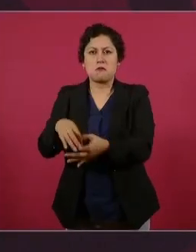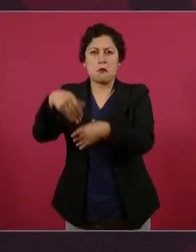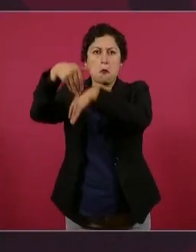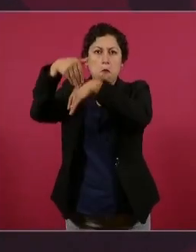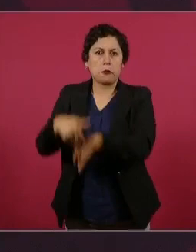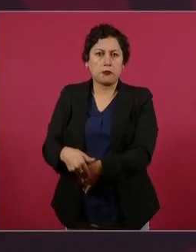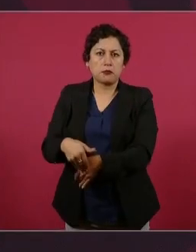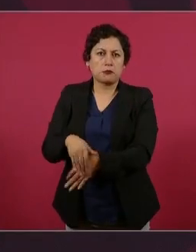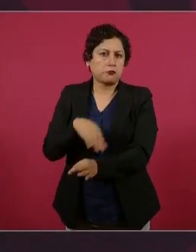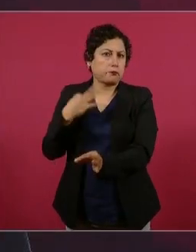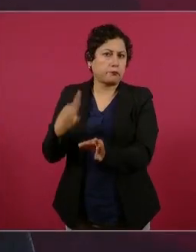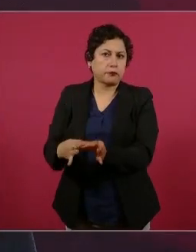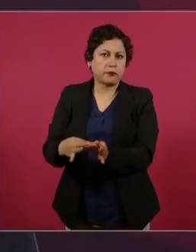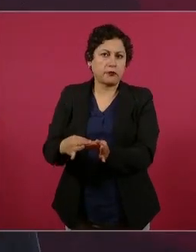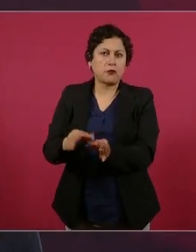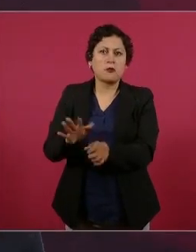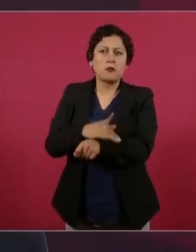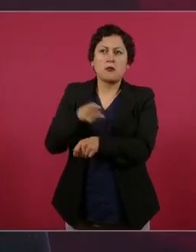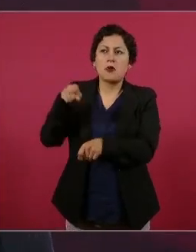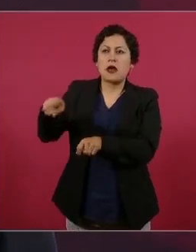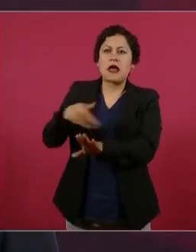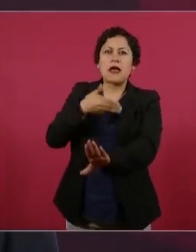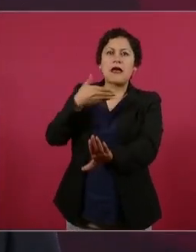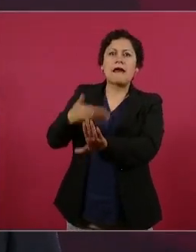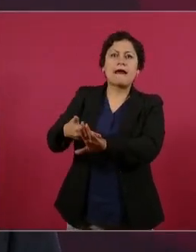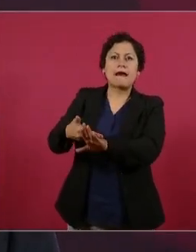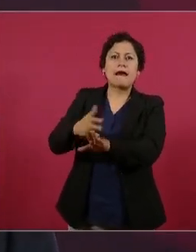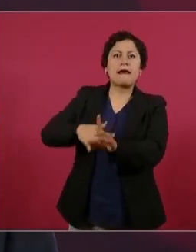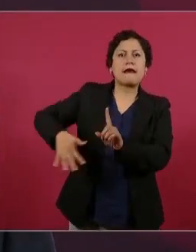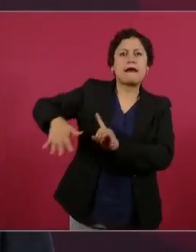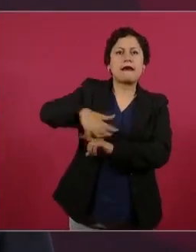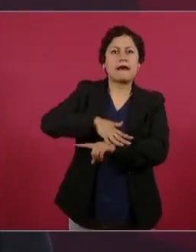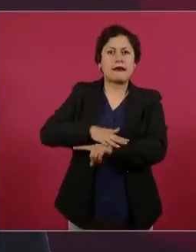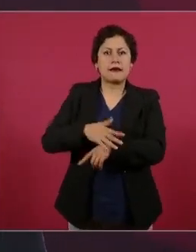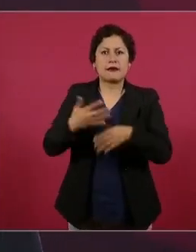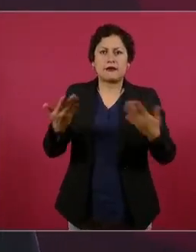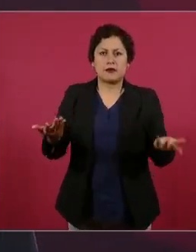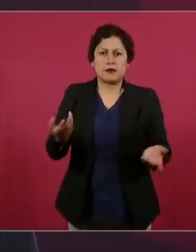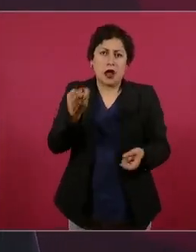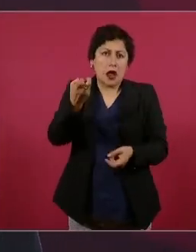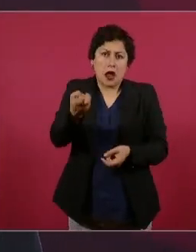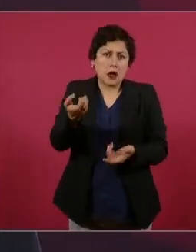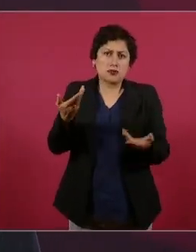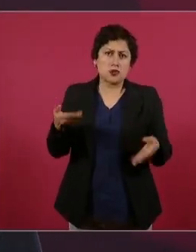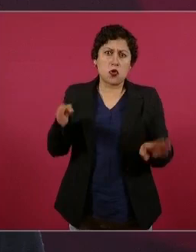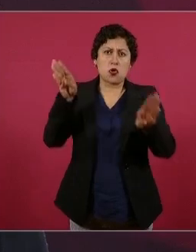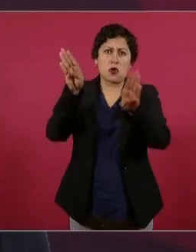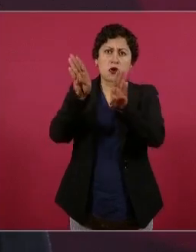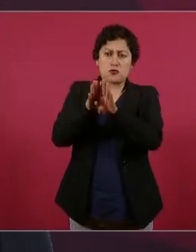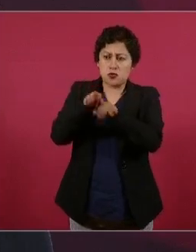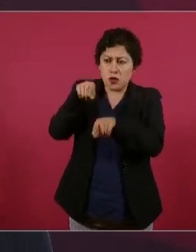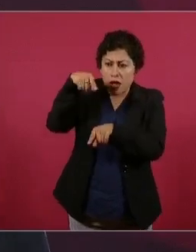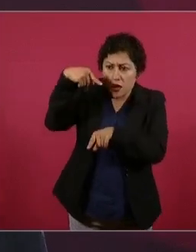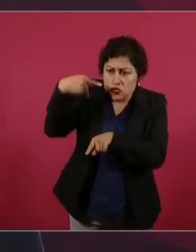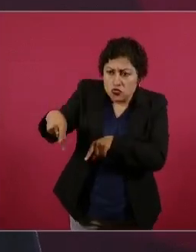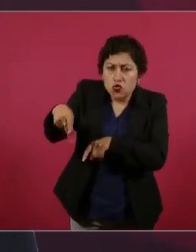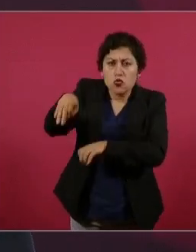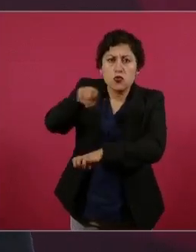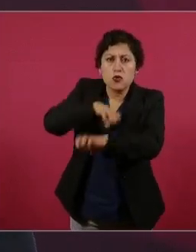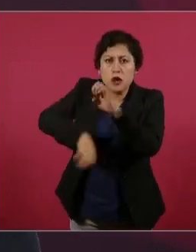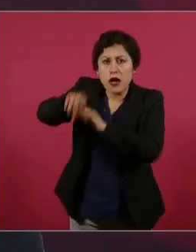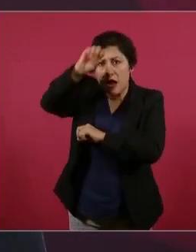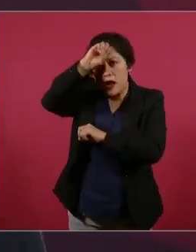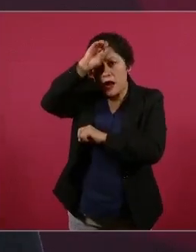territorio. Es una clausura a una mina que destruye